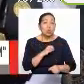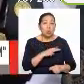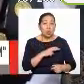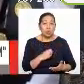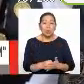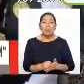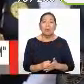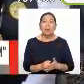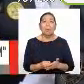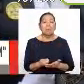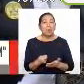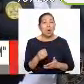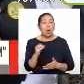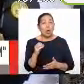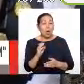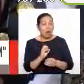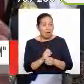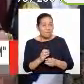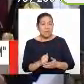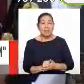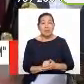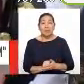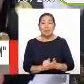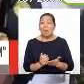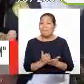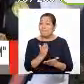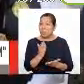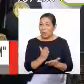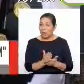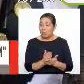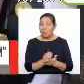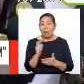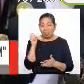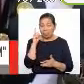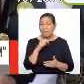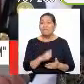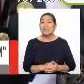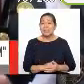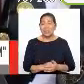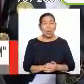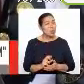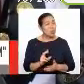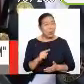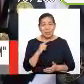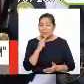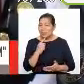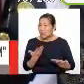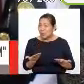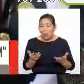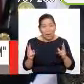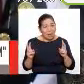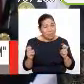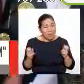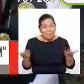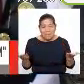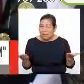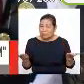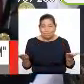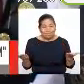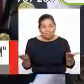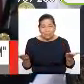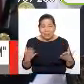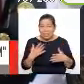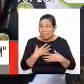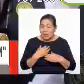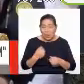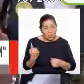el COVID, por supuesto, son problemas bastante complejos. No es solamente un tema de un problema de